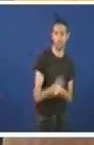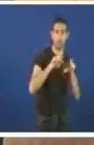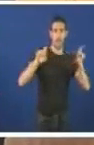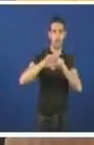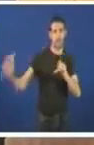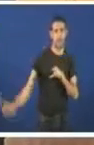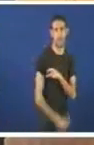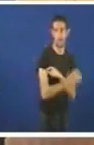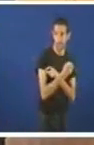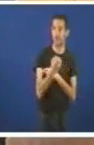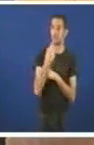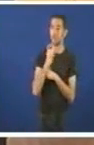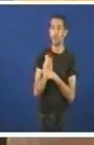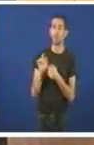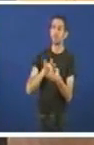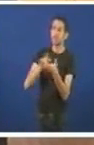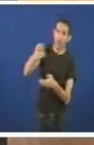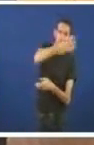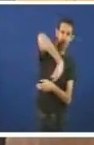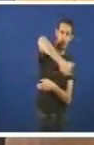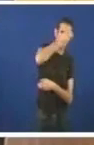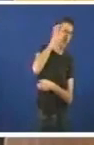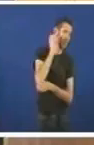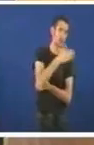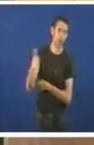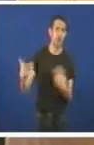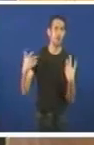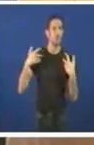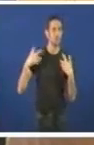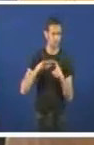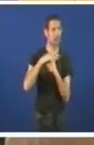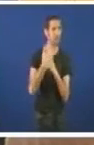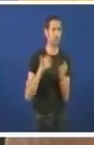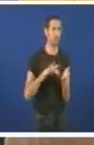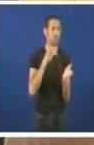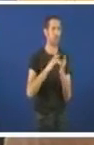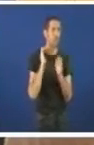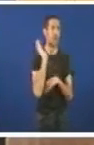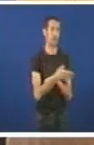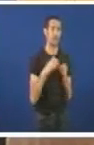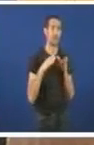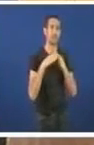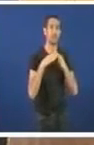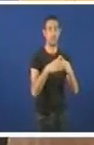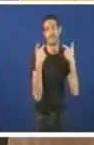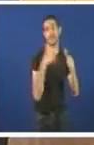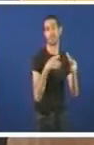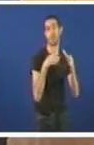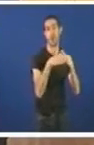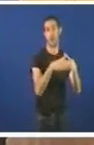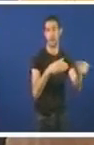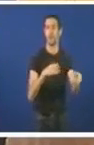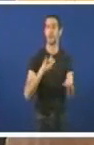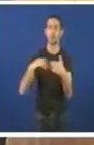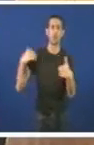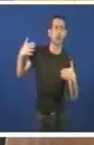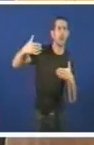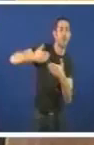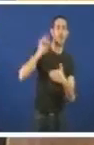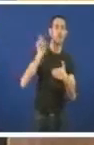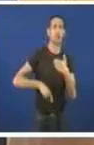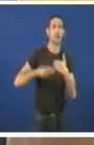a difícil situación que hoxe atravesa o sector naval. Levan meses movilizándose en defensa dun